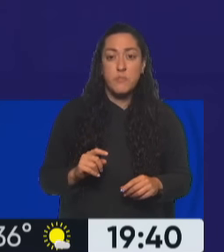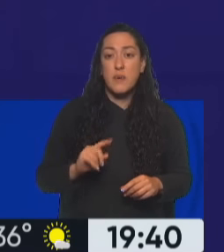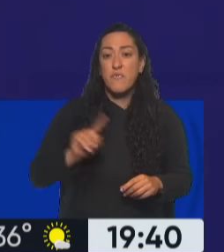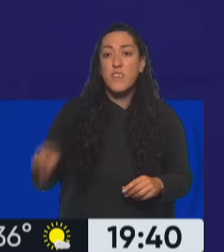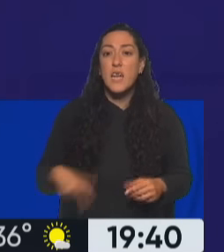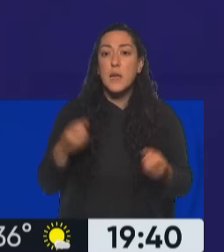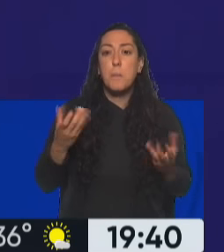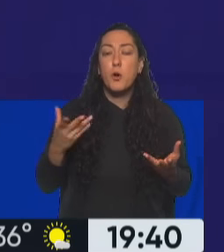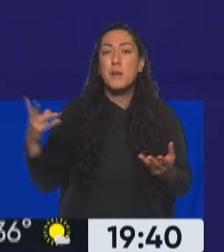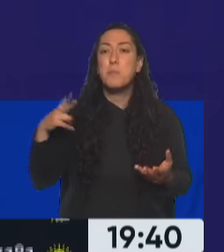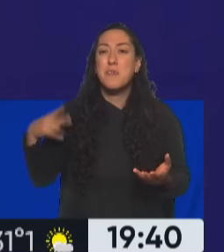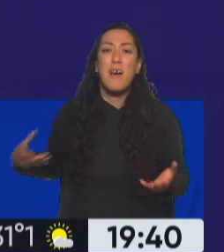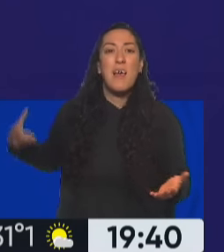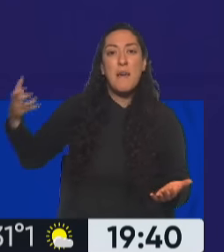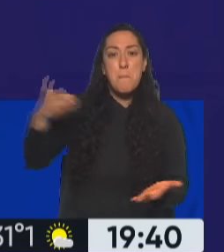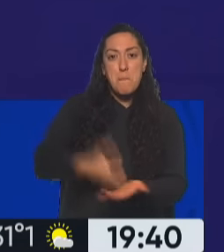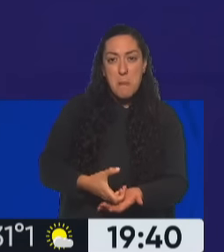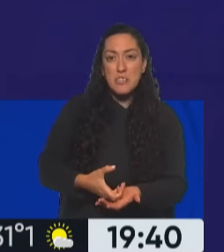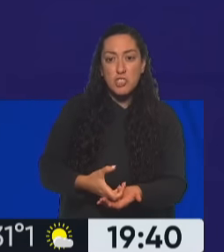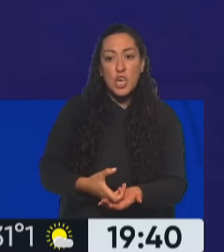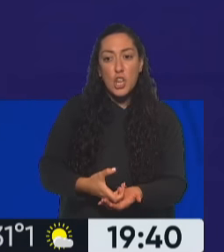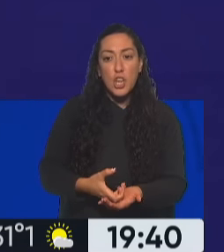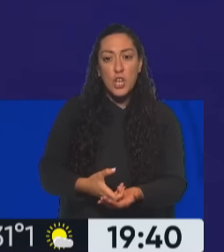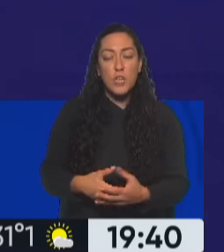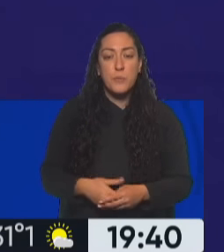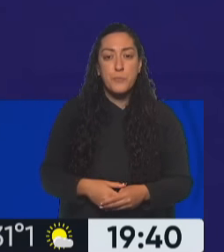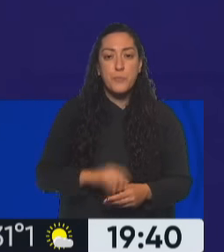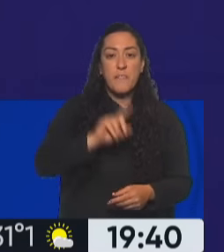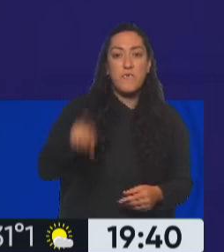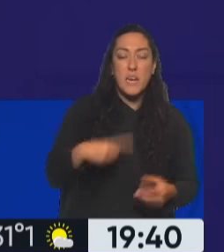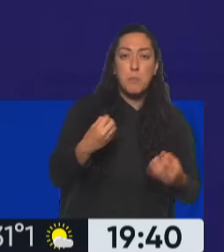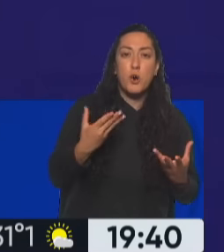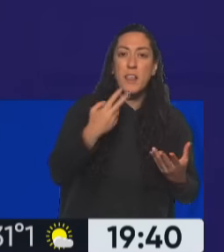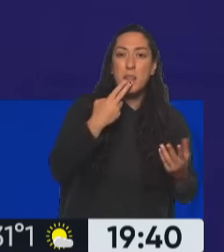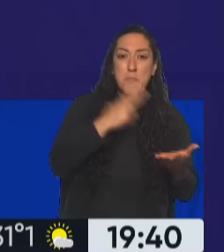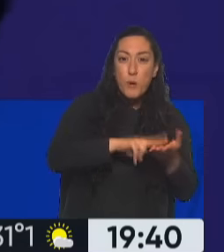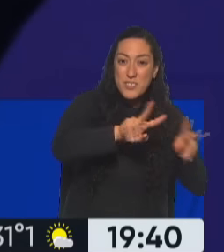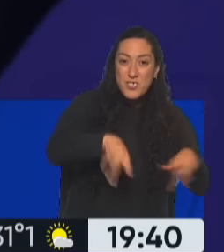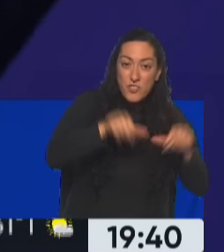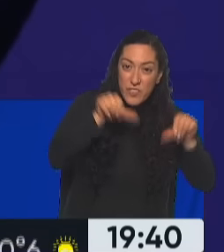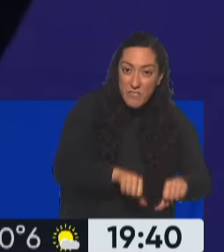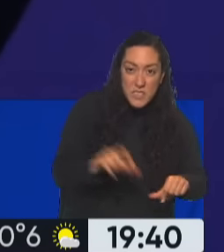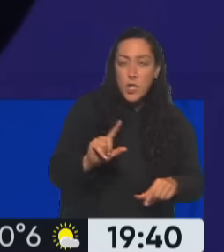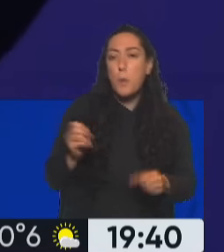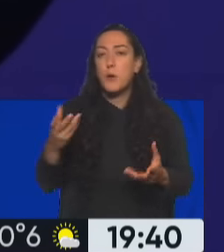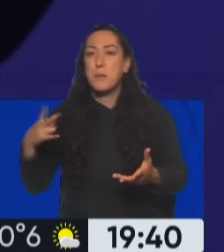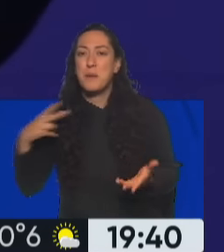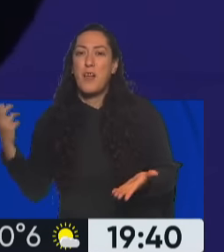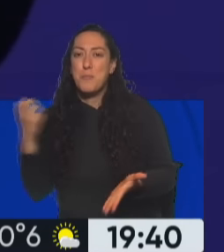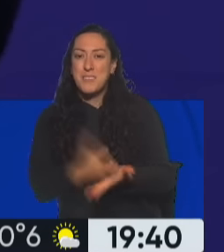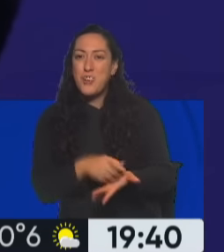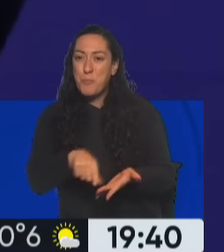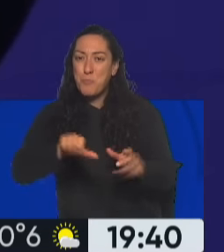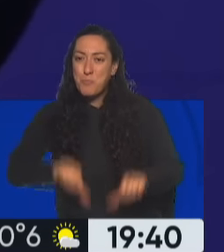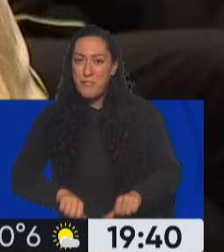por inversión privada. Es decir, no está generada por déficit fiscal. Entonces, ¿cómo voy a comparar una